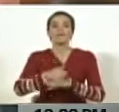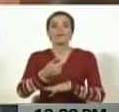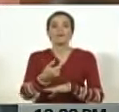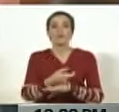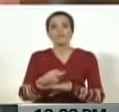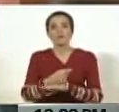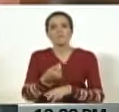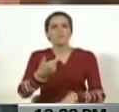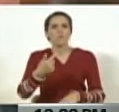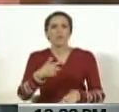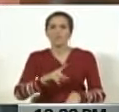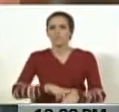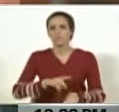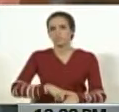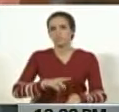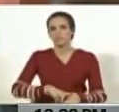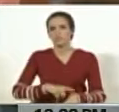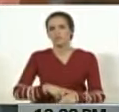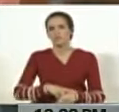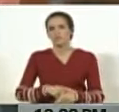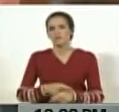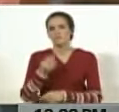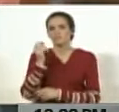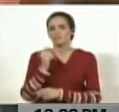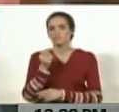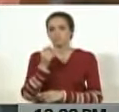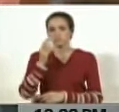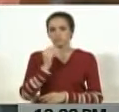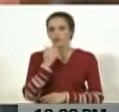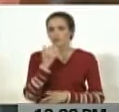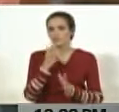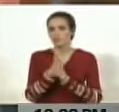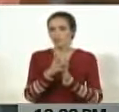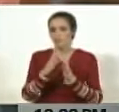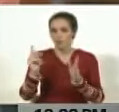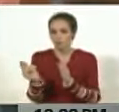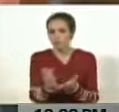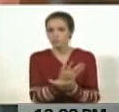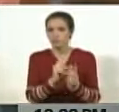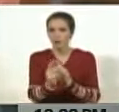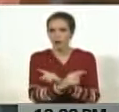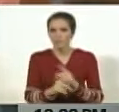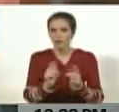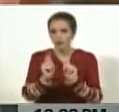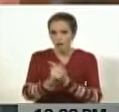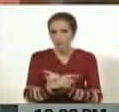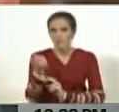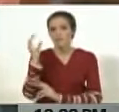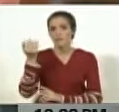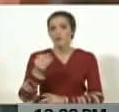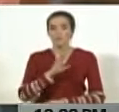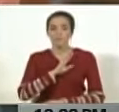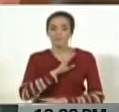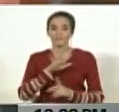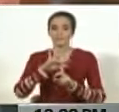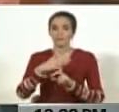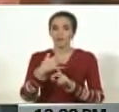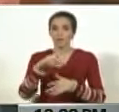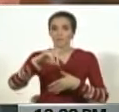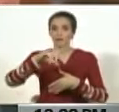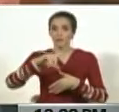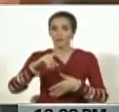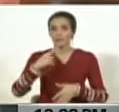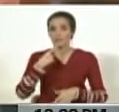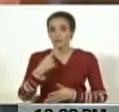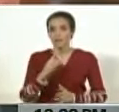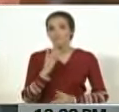poco en los regímenes parlamentarios porque pueden ser removidos por el Parlamento. En el caso nuestro de América, me